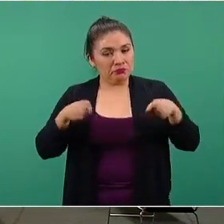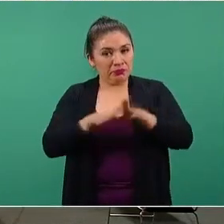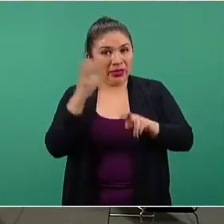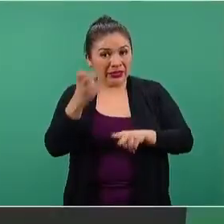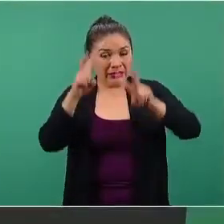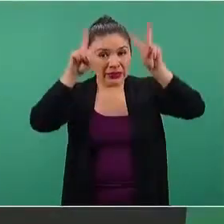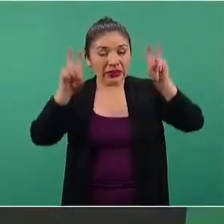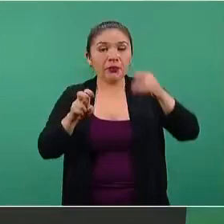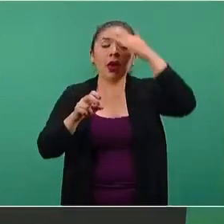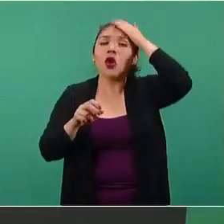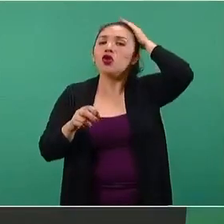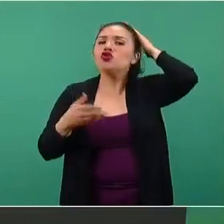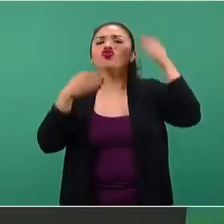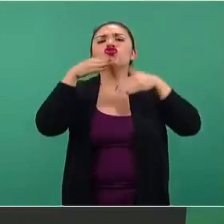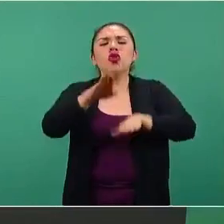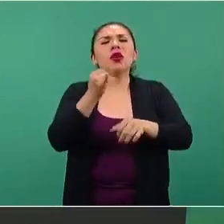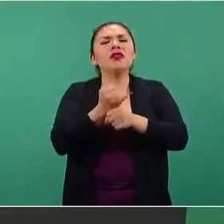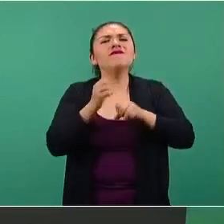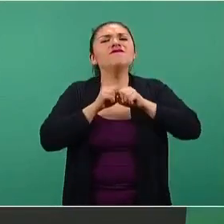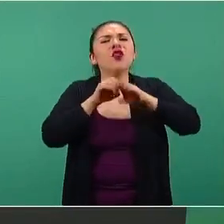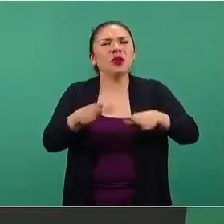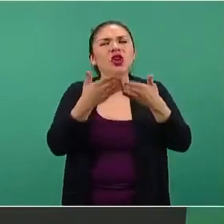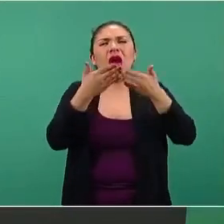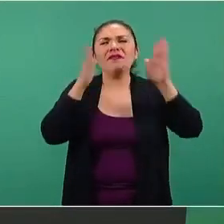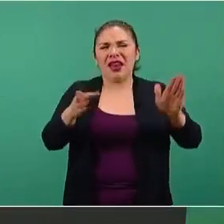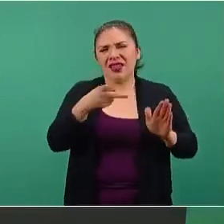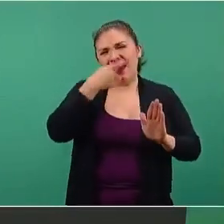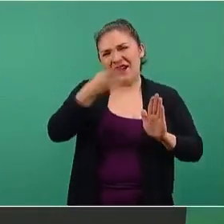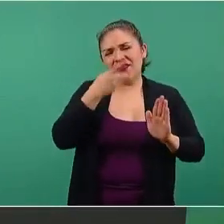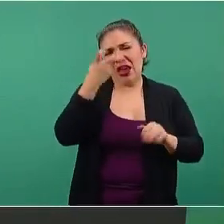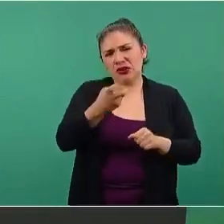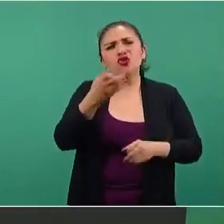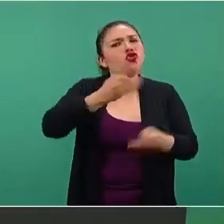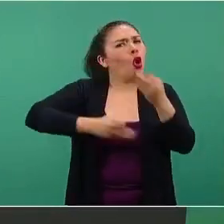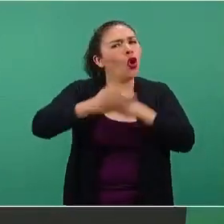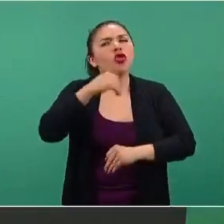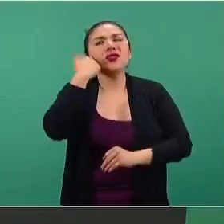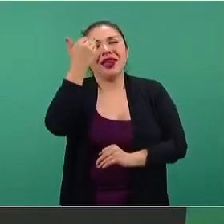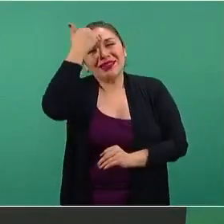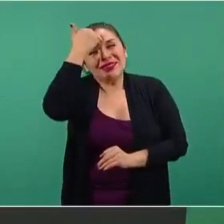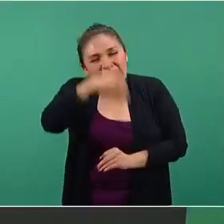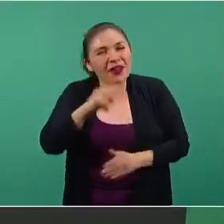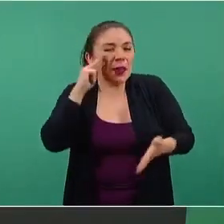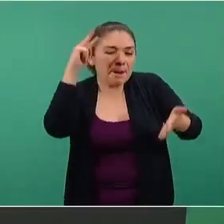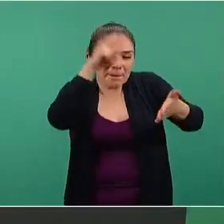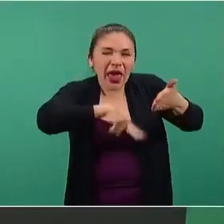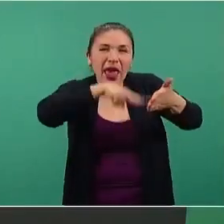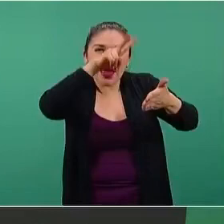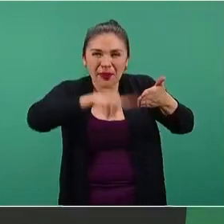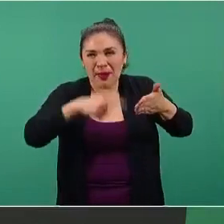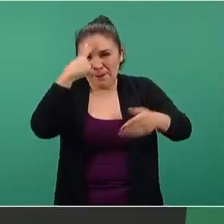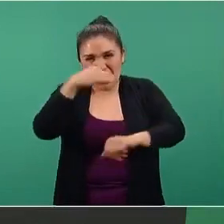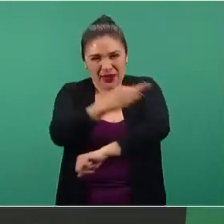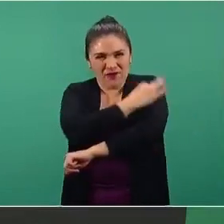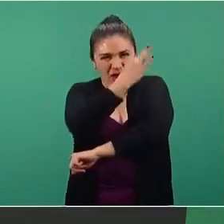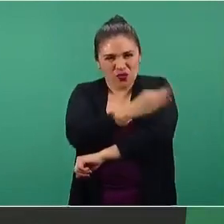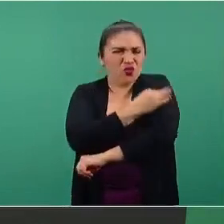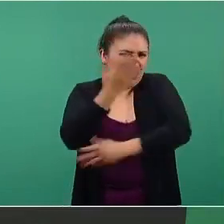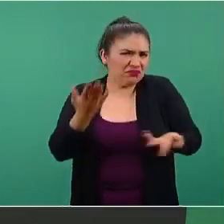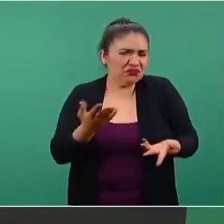tema sobre los datos abiertos, que a todos nos gustaría también contar con ellos en materia de